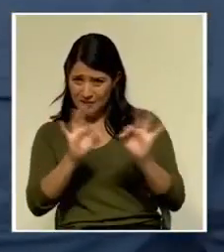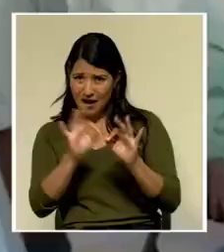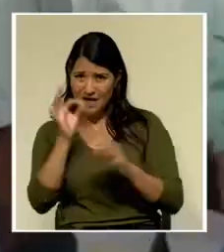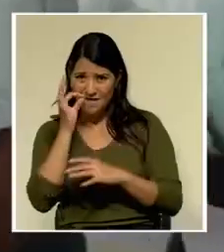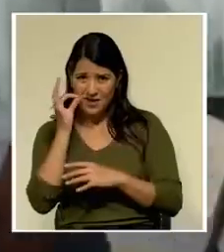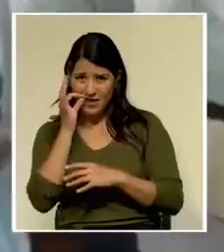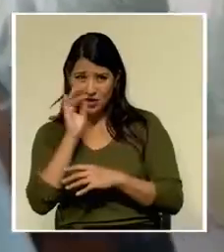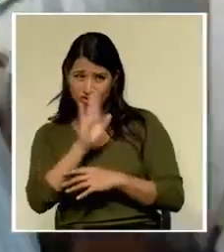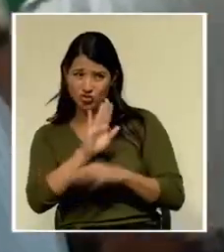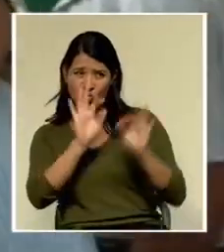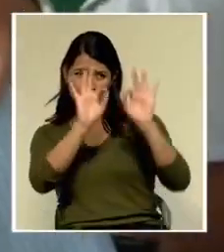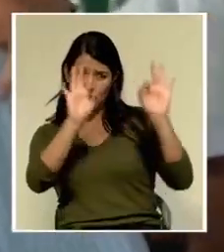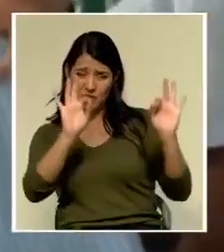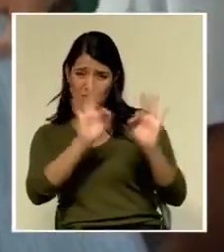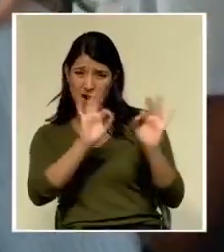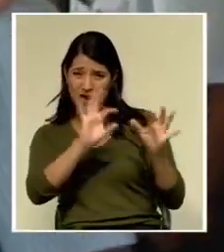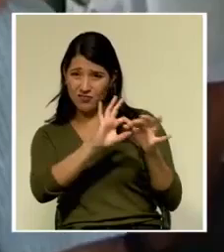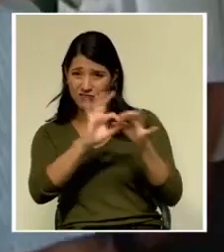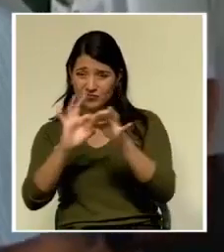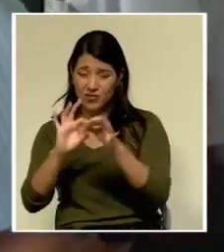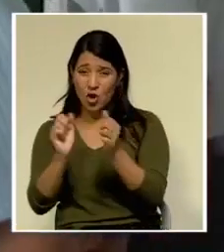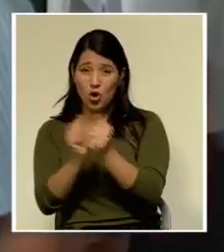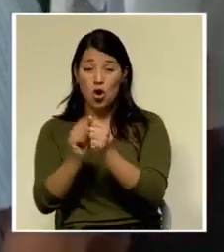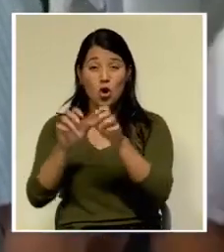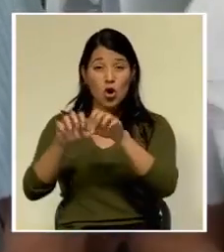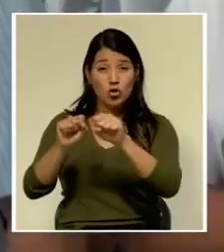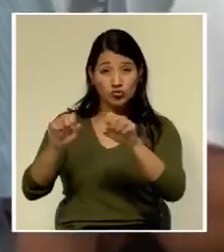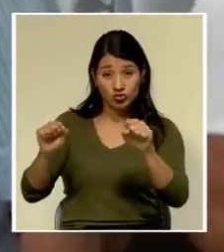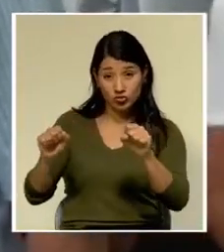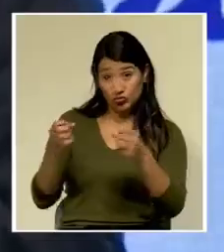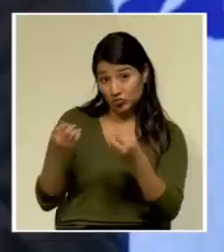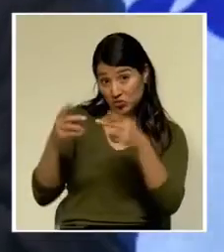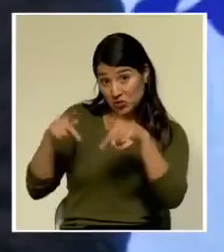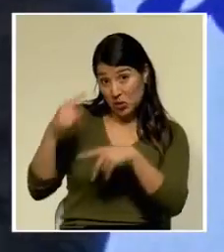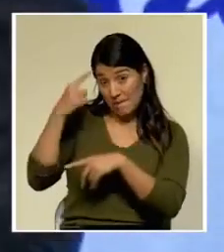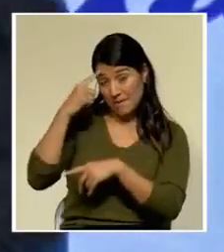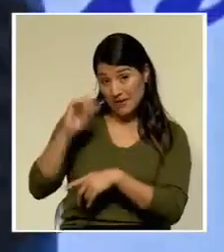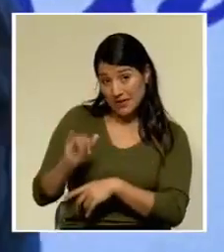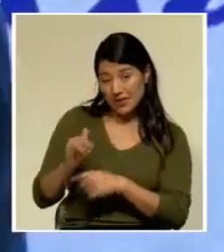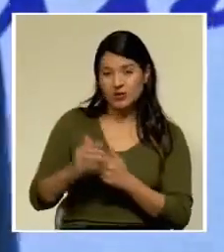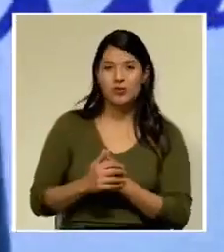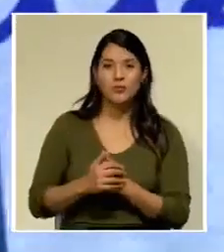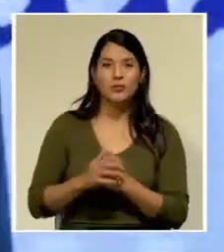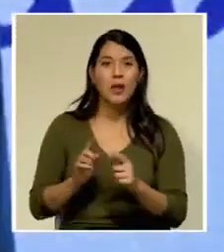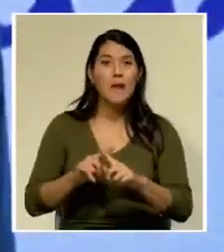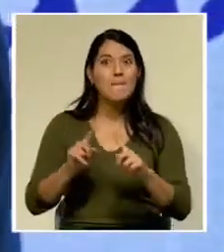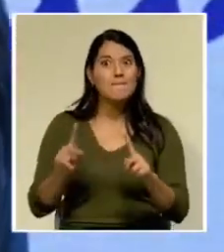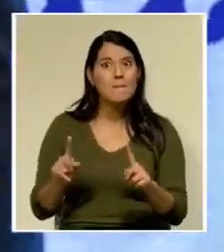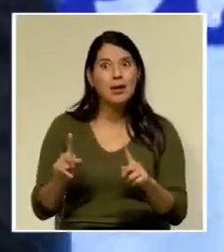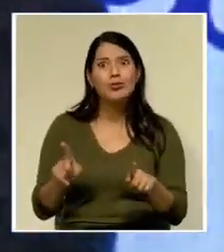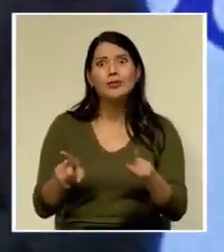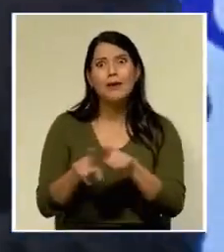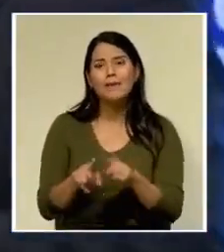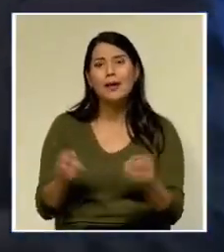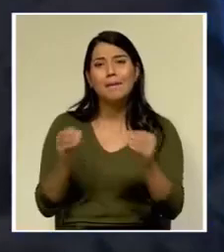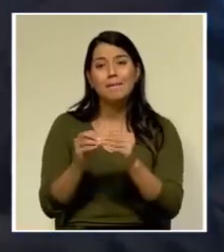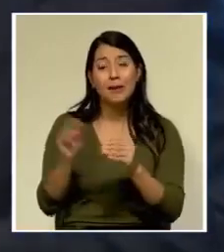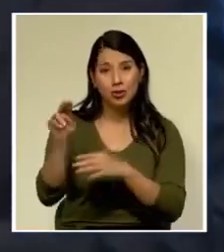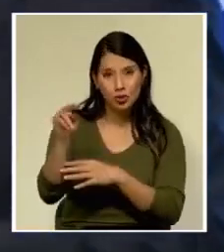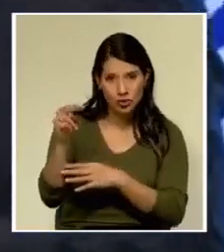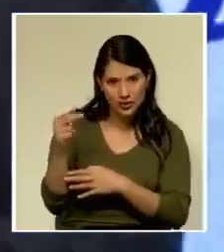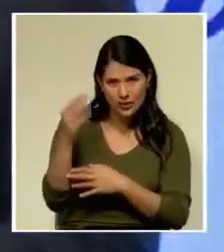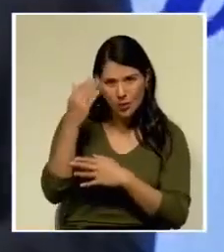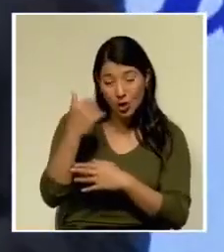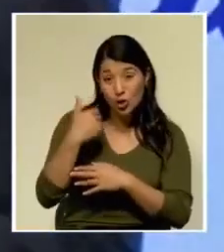con corrupción en una parte considerable del electorado. Pero la semana traía más. Tras reunirse con